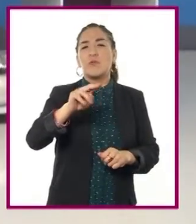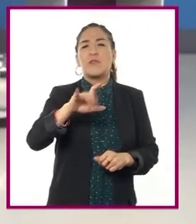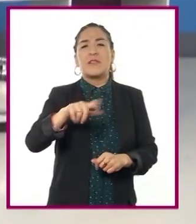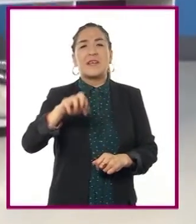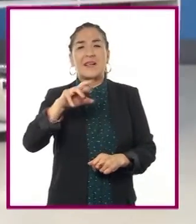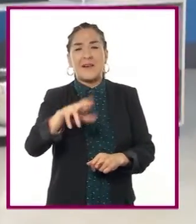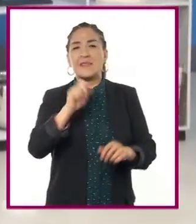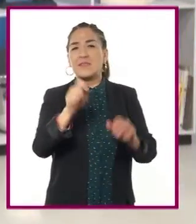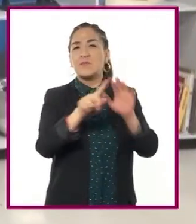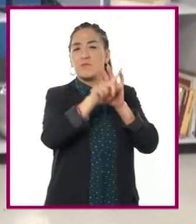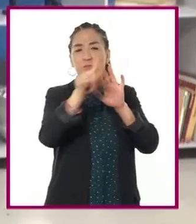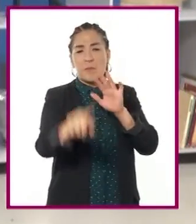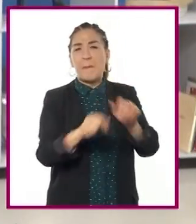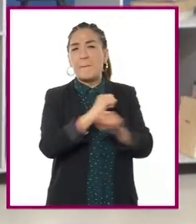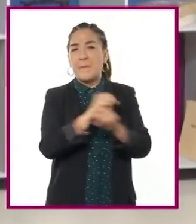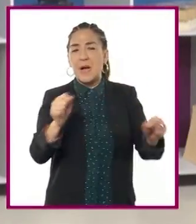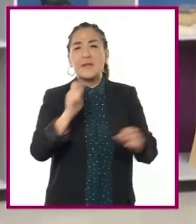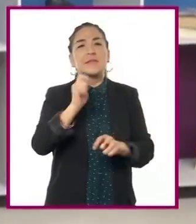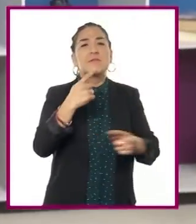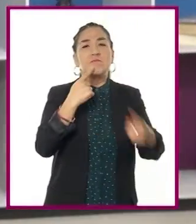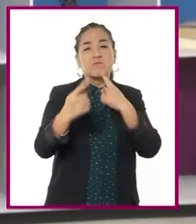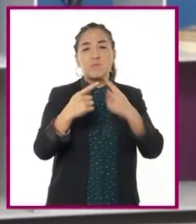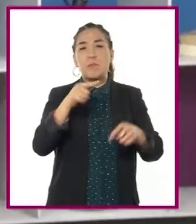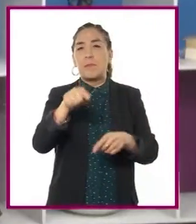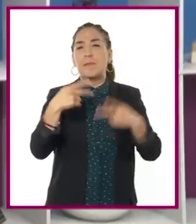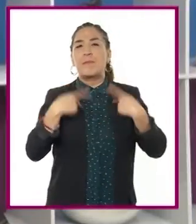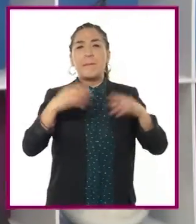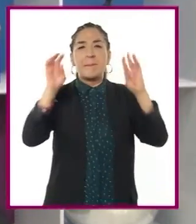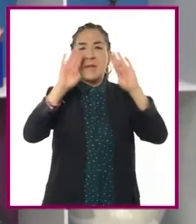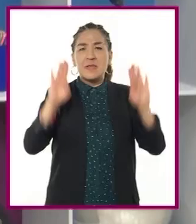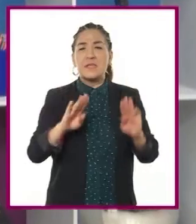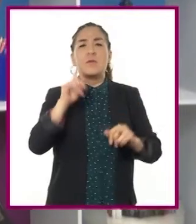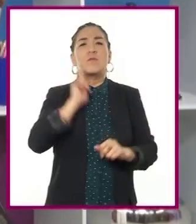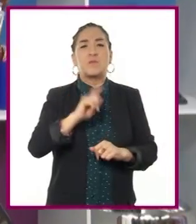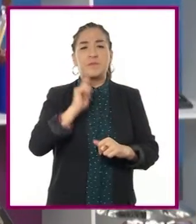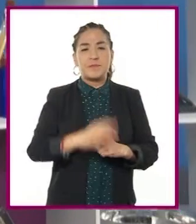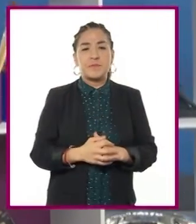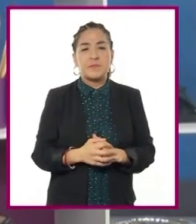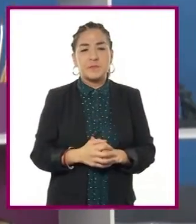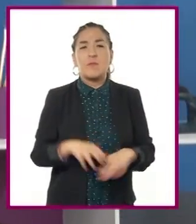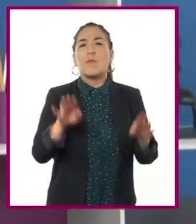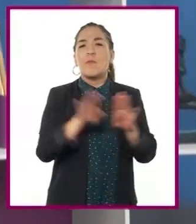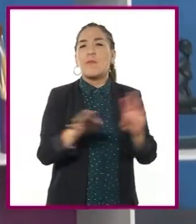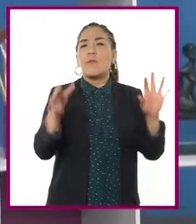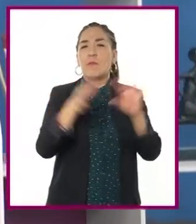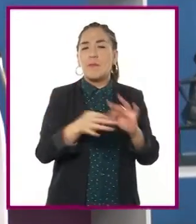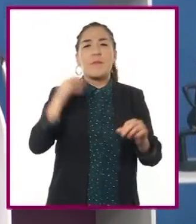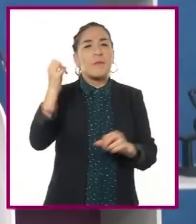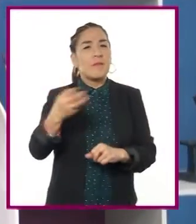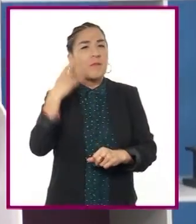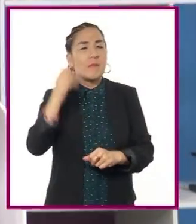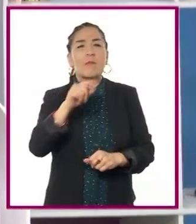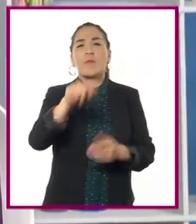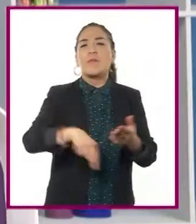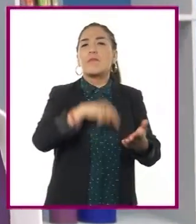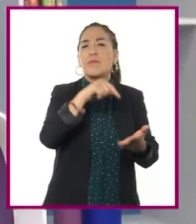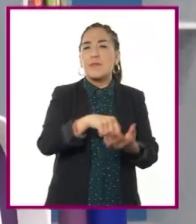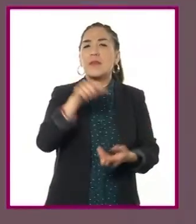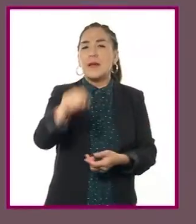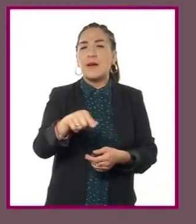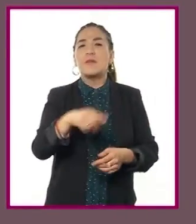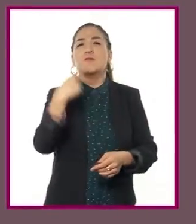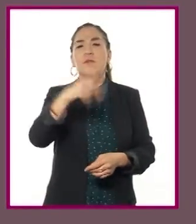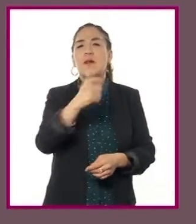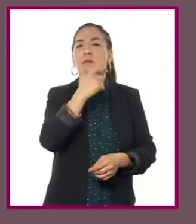Tras mantener una charla con la primera ministra Margaret Thatcher, pronunció un discurso ante los parlamentarios